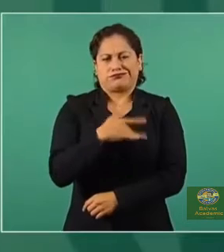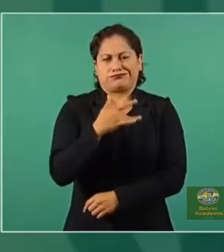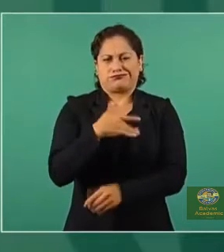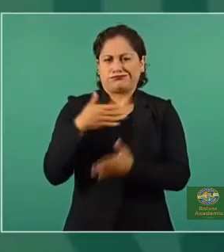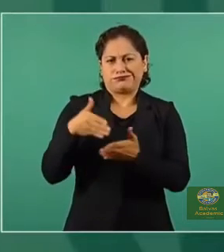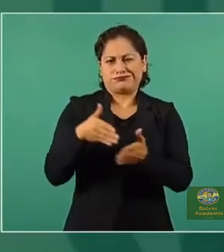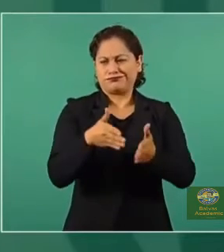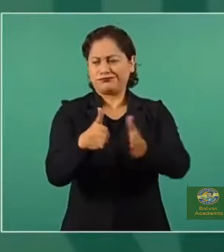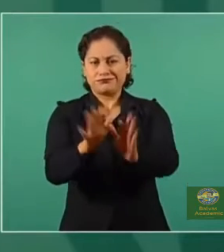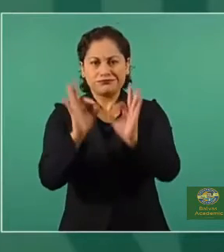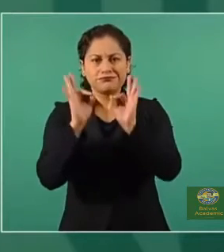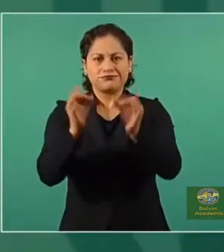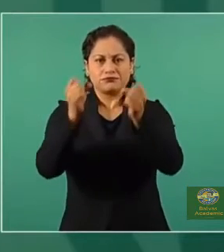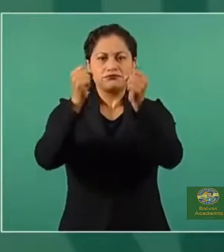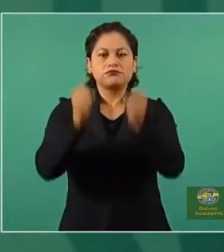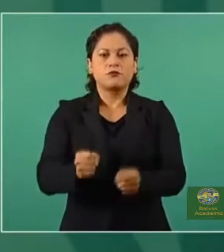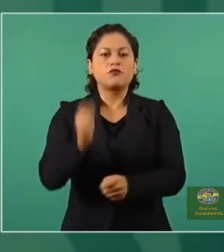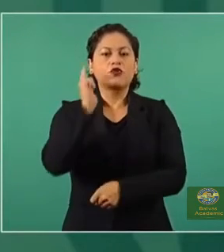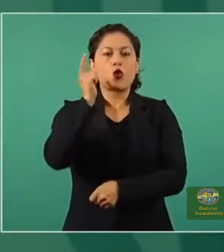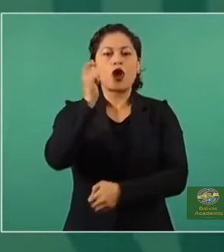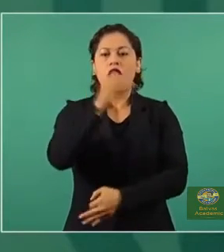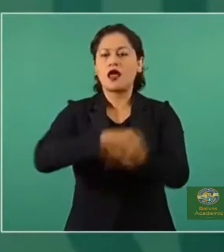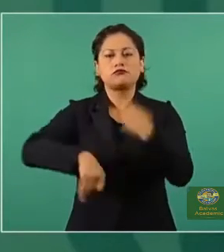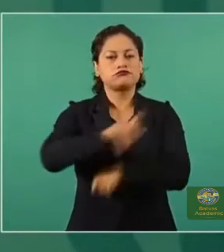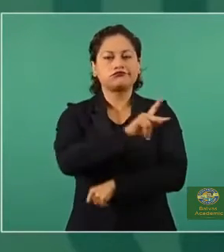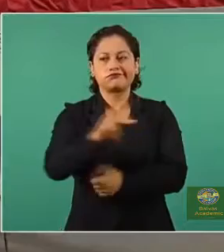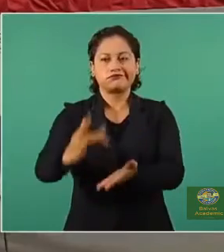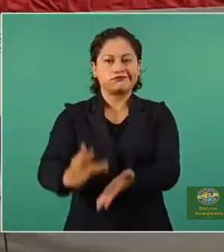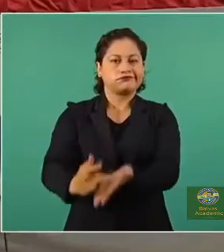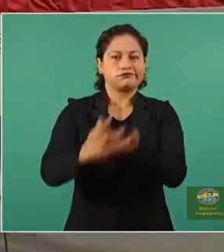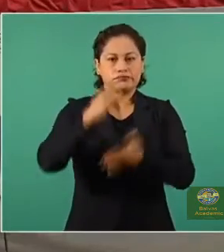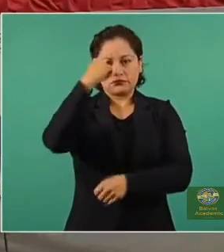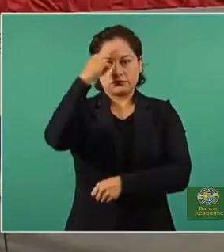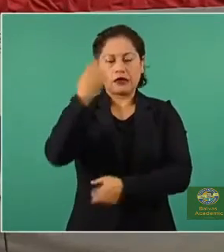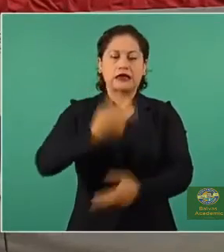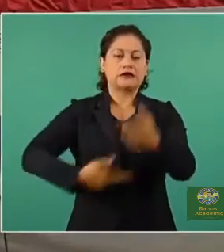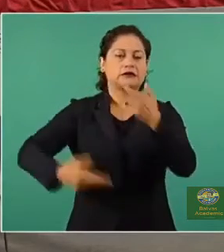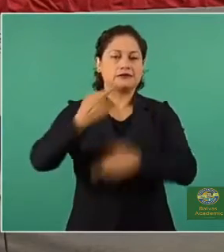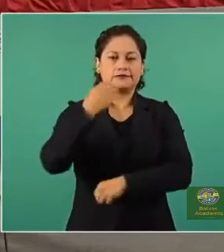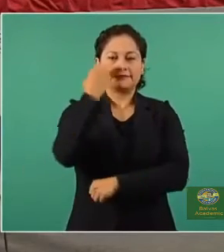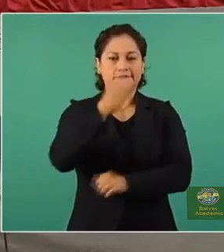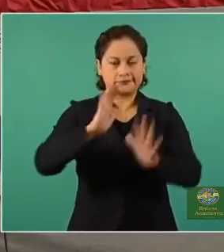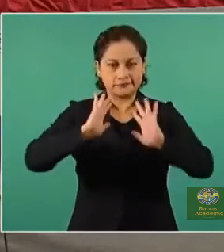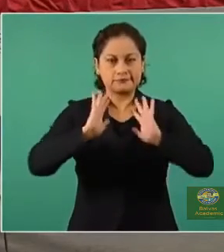nos acompañen en apoyar este retorno a clases. Muchas gracias.